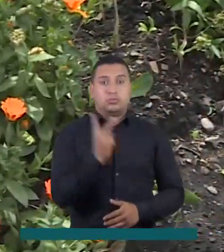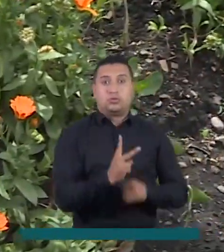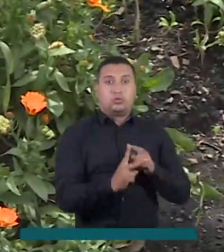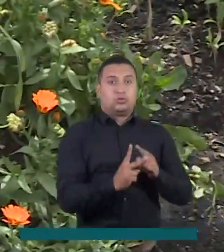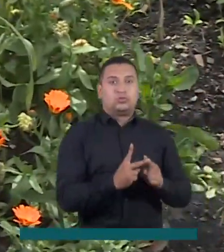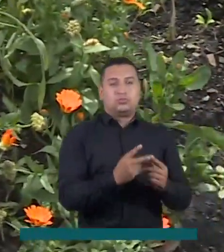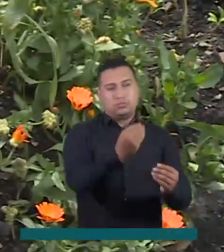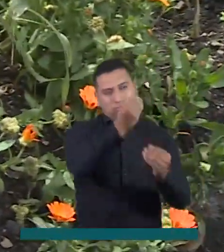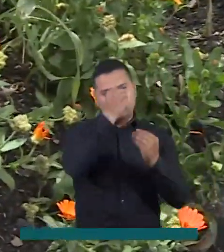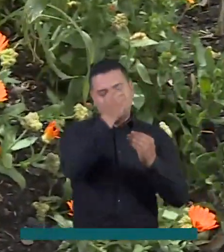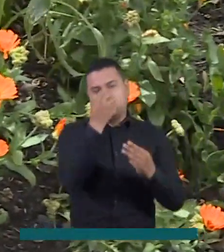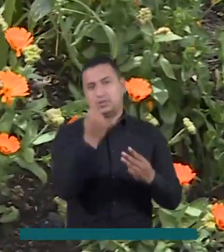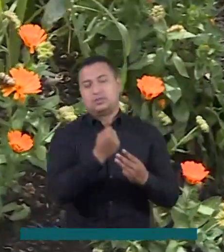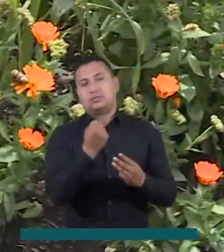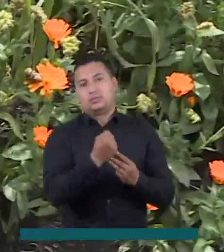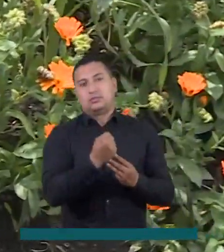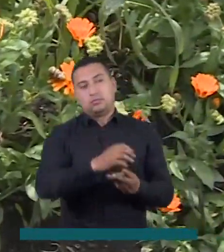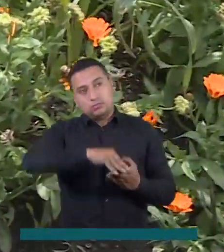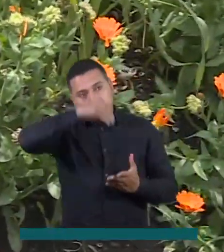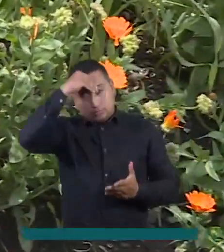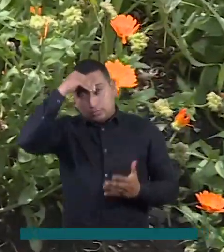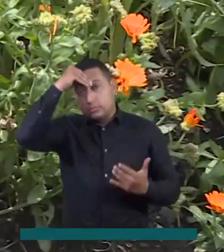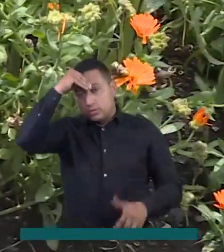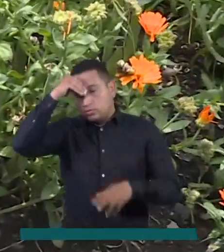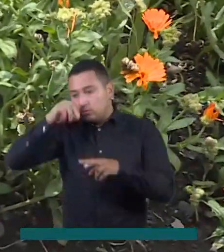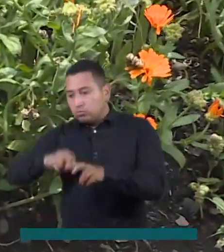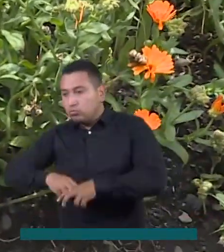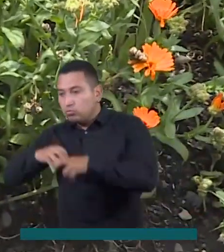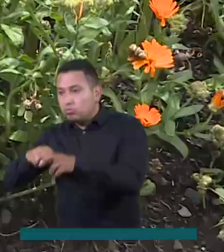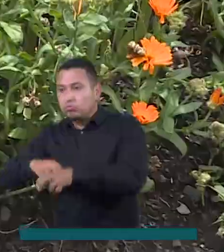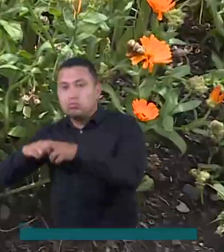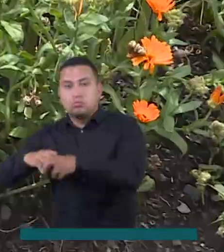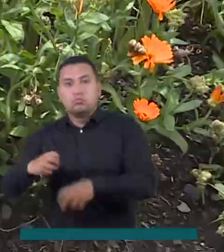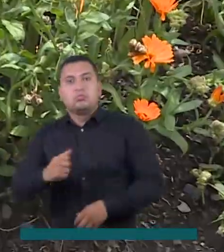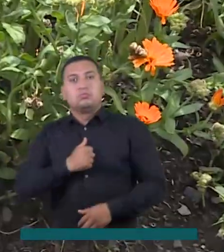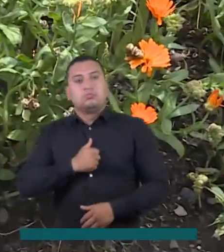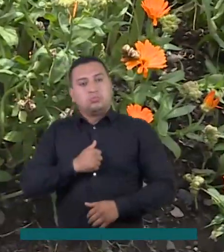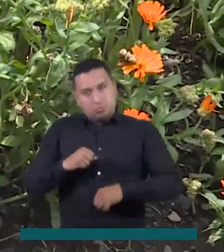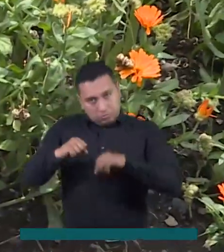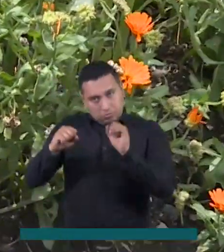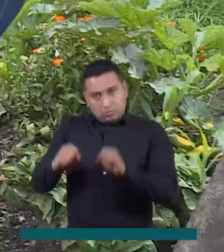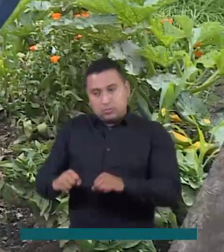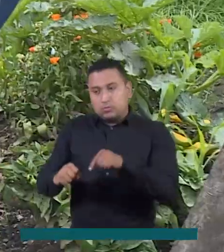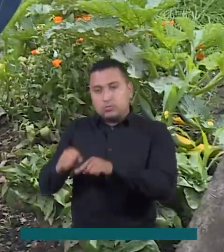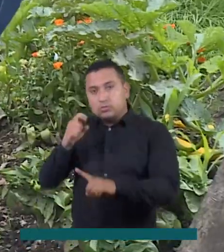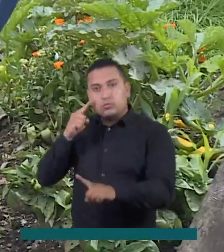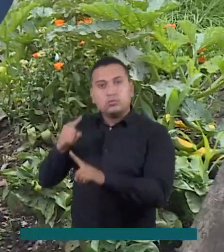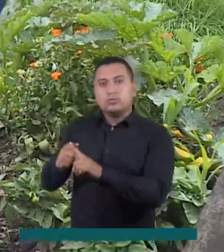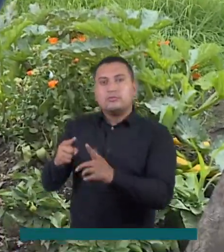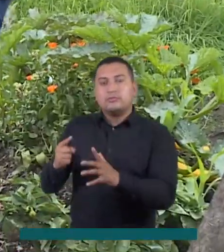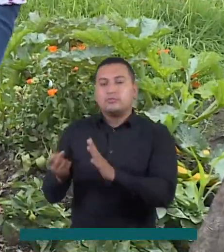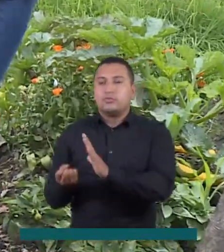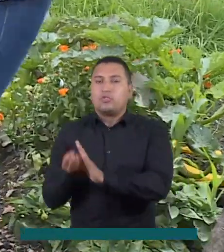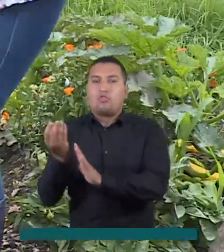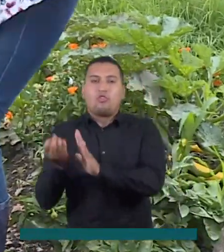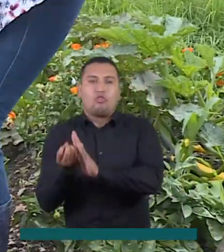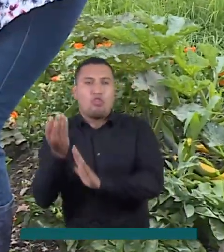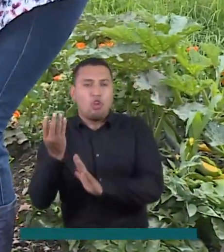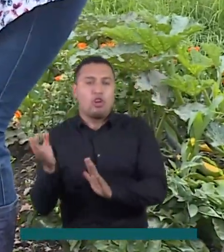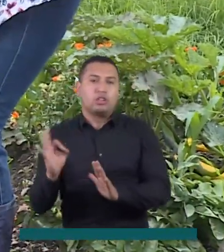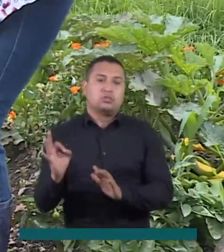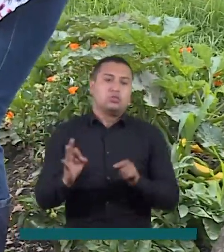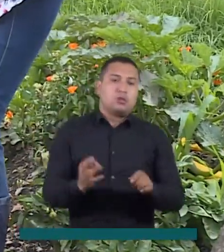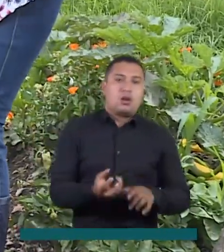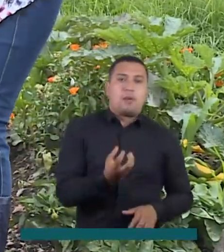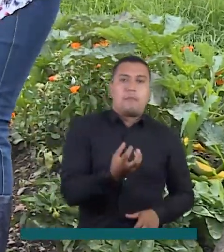ven cómo su huerta sigue creciendo en medio de este municipio dedicado al cultivo de flores y alimentos como papa, arveja y